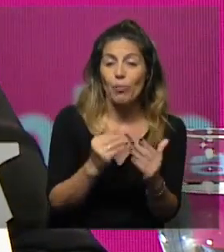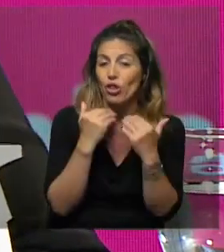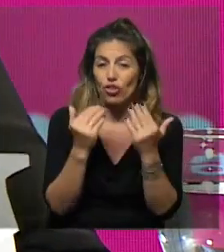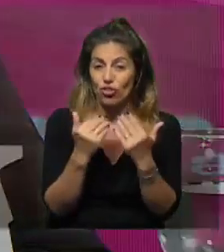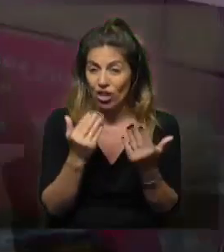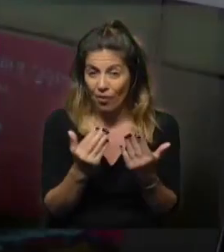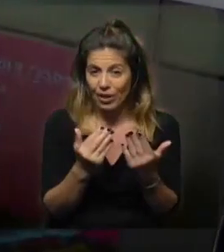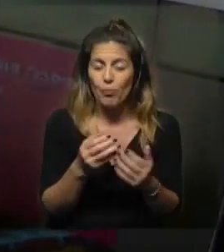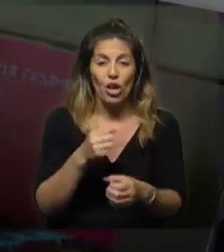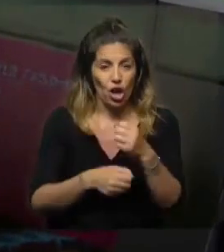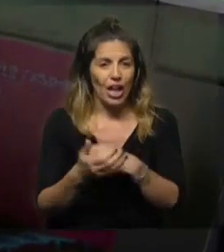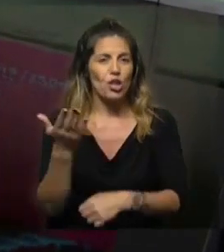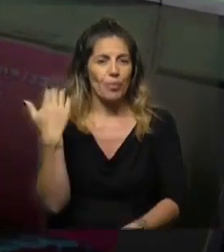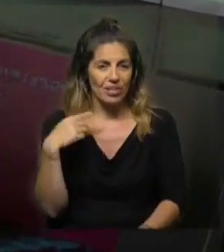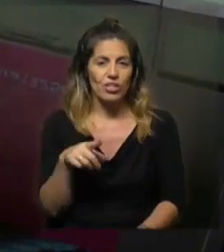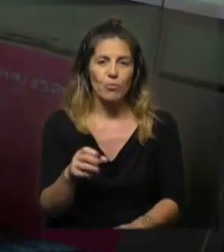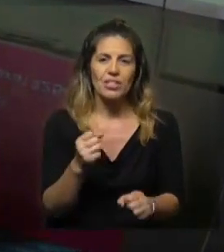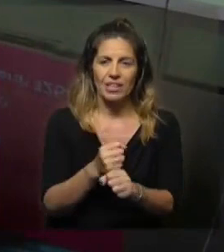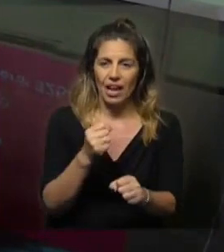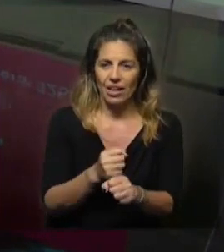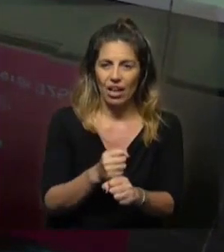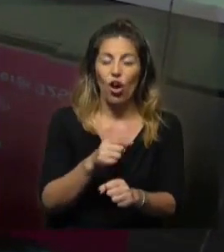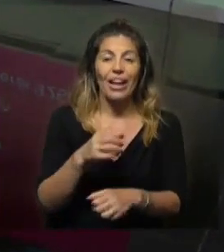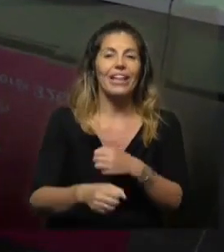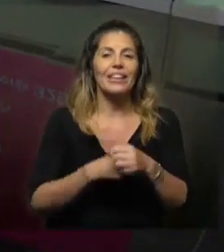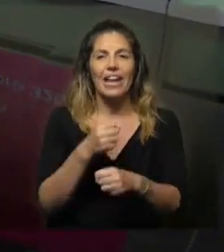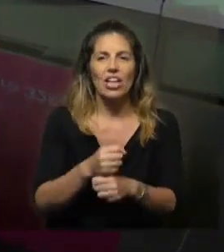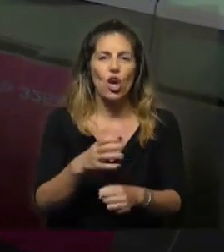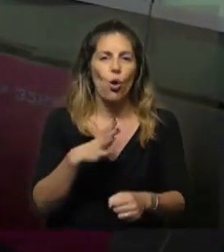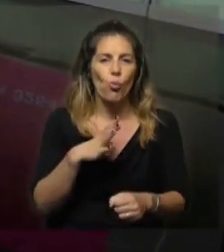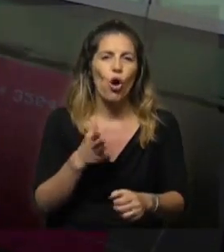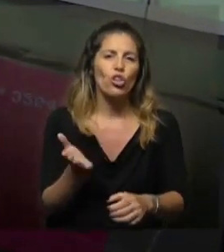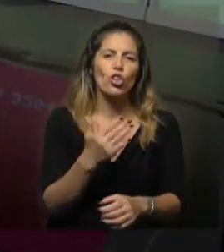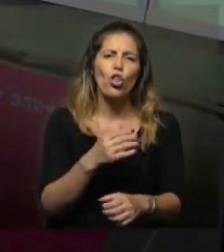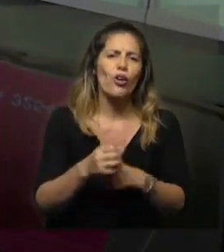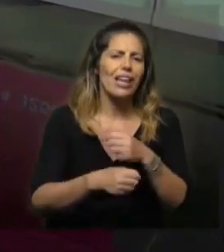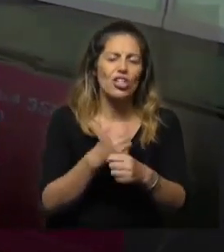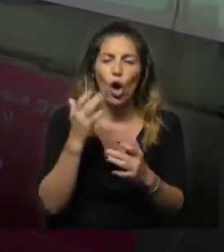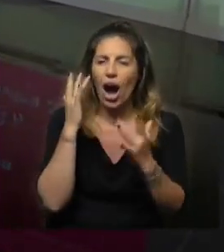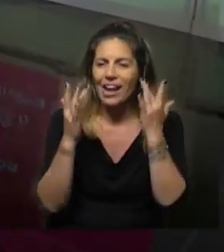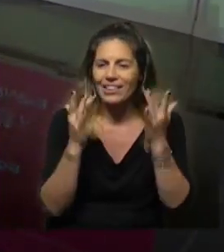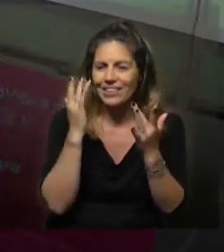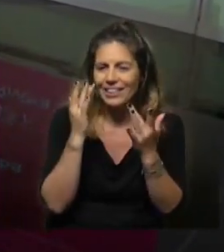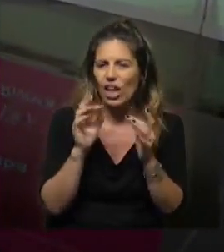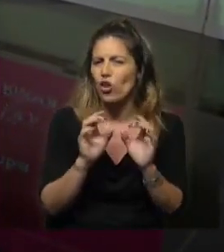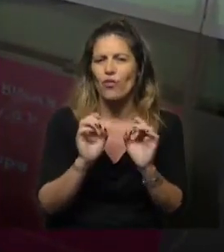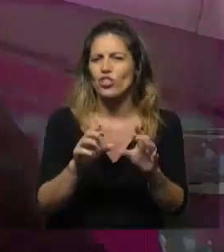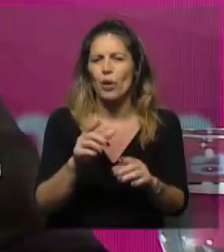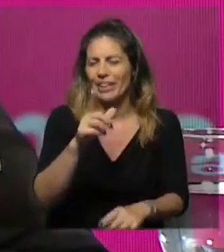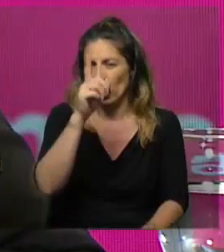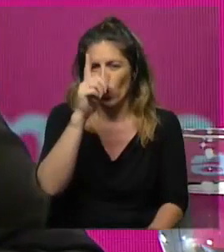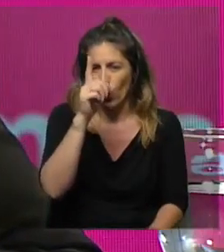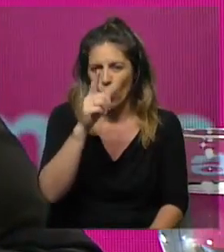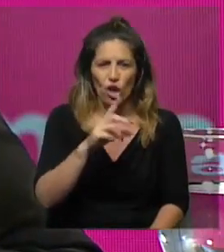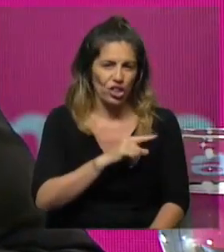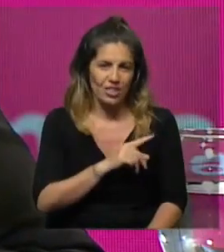se entera bueno el año pasado hicimos esa tarea y bueno este año tuvimos durante todo el año artistas pero durante todo el año no O sea no fue solo en julio no fue